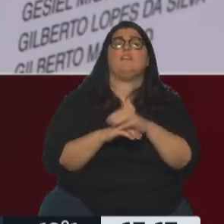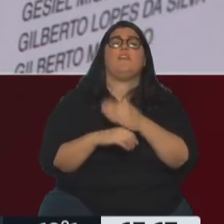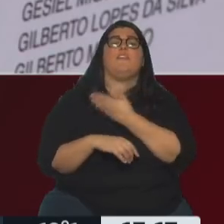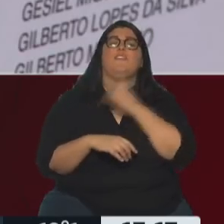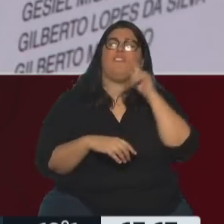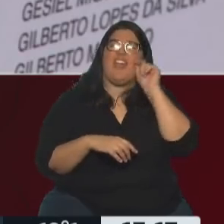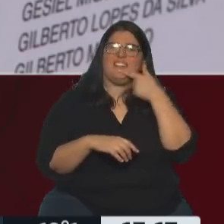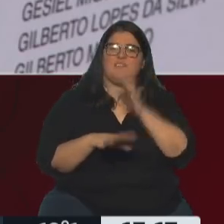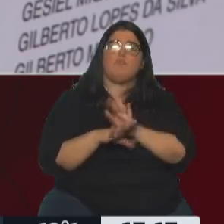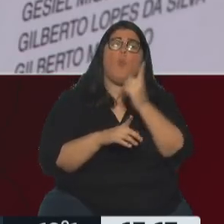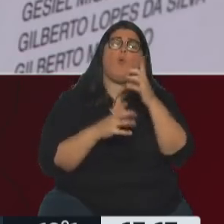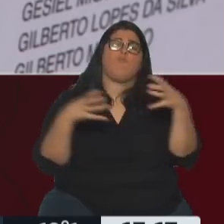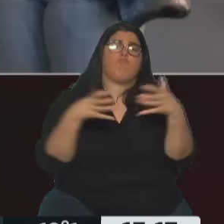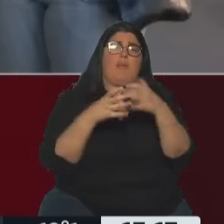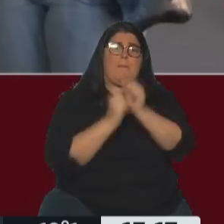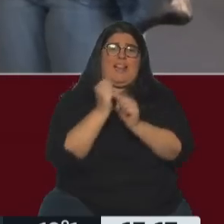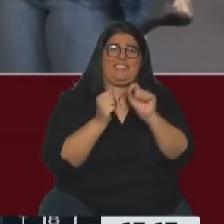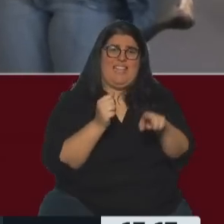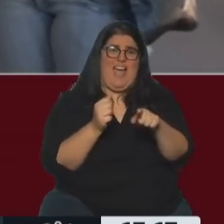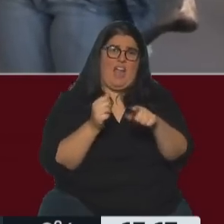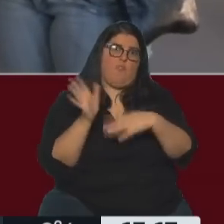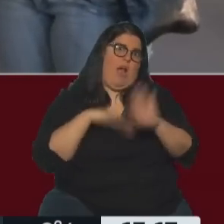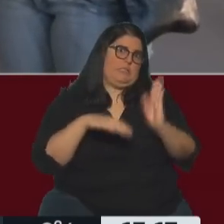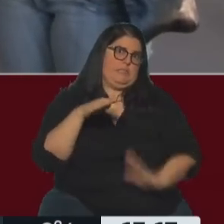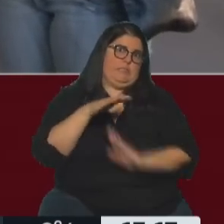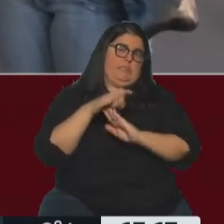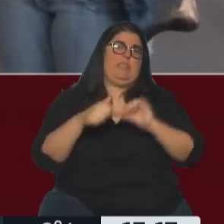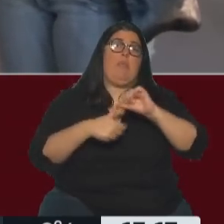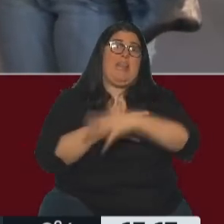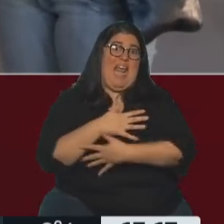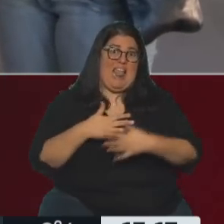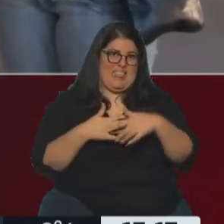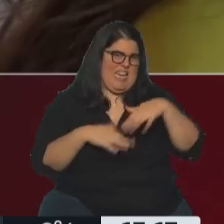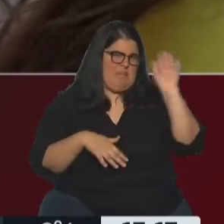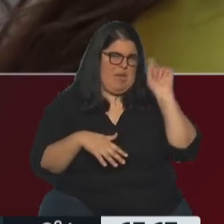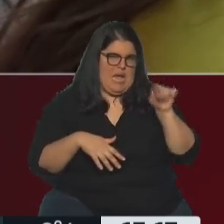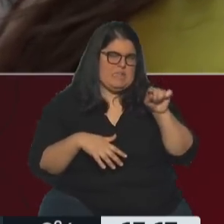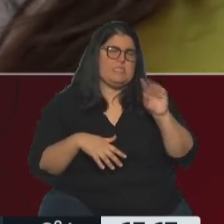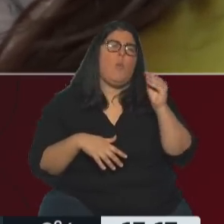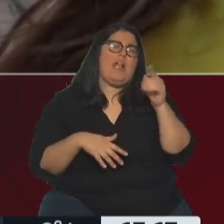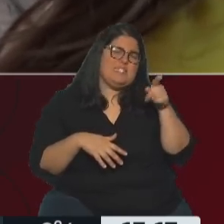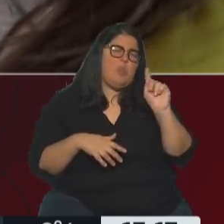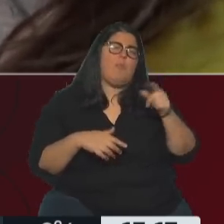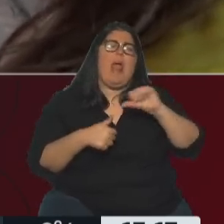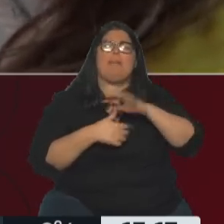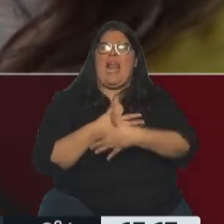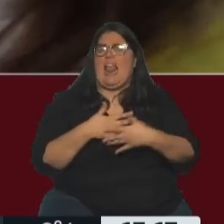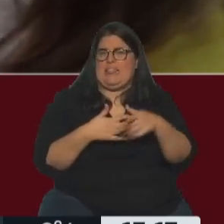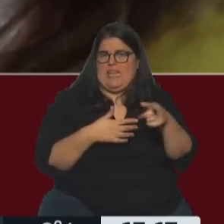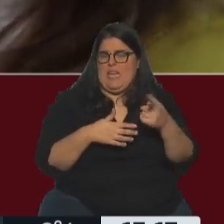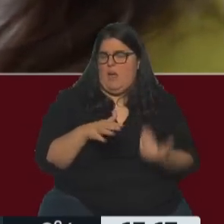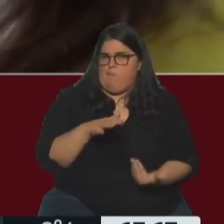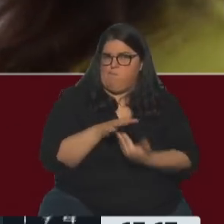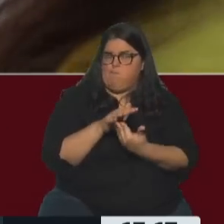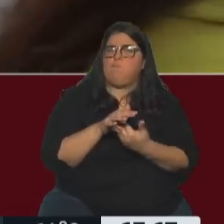corporación empresaria, bueno, la más importante de América Latina, diría, ya ni siquiera de Brasil, que fue fundamental para el golpe